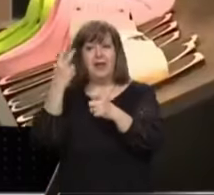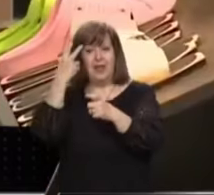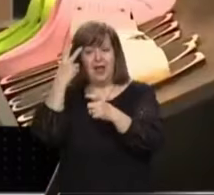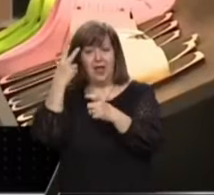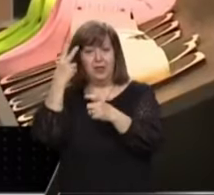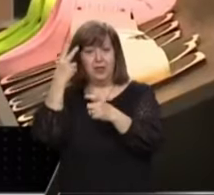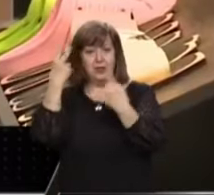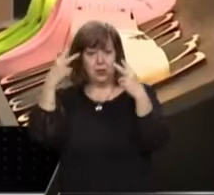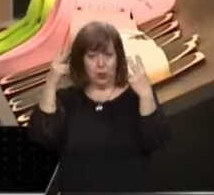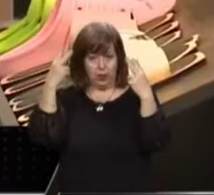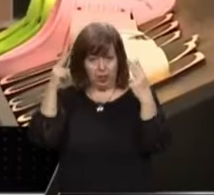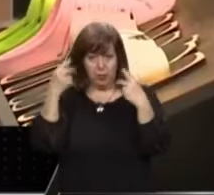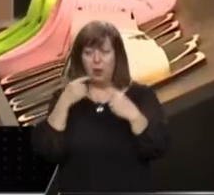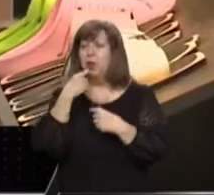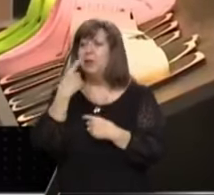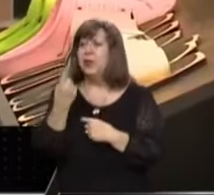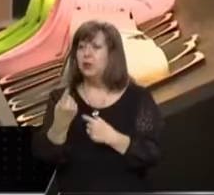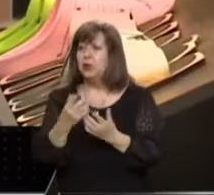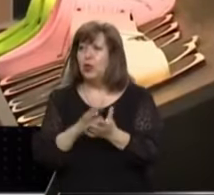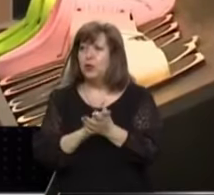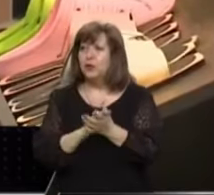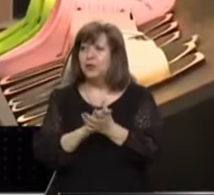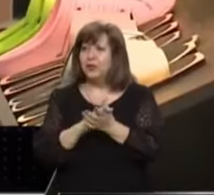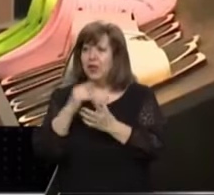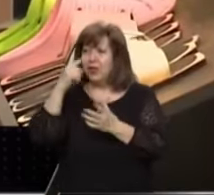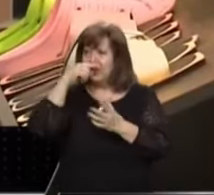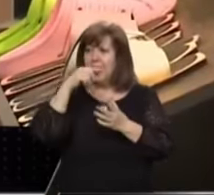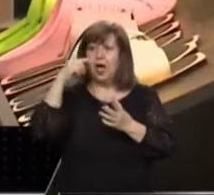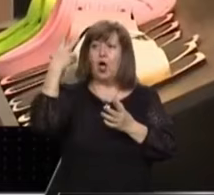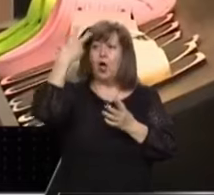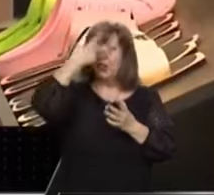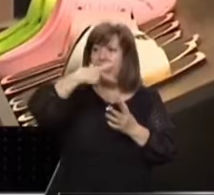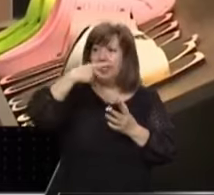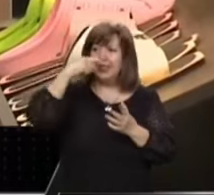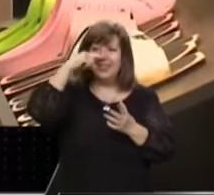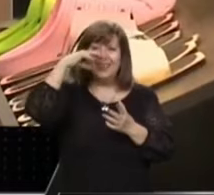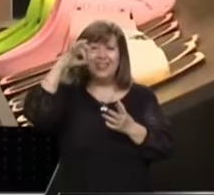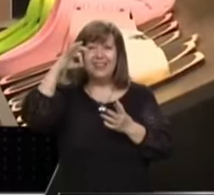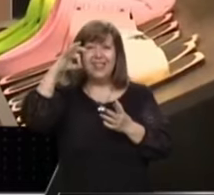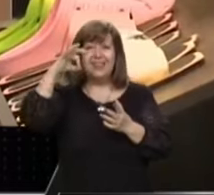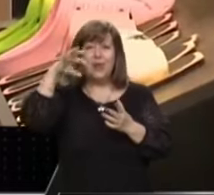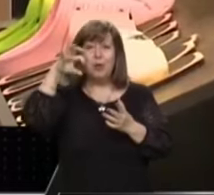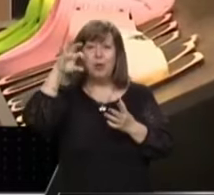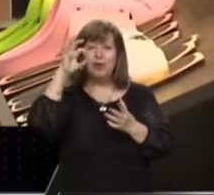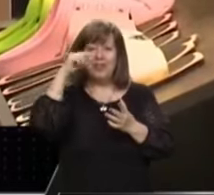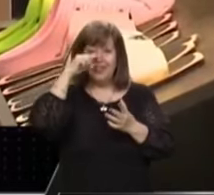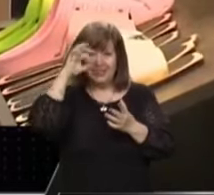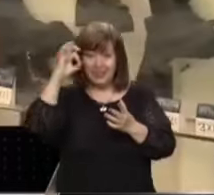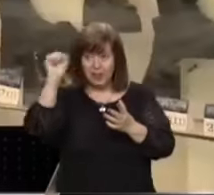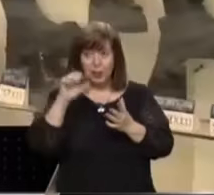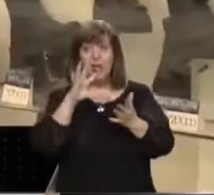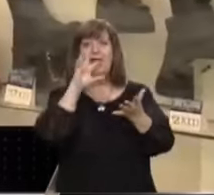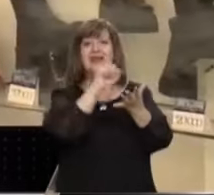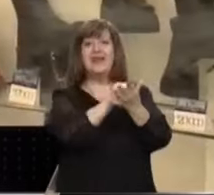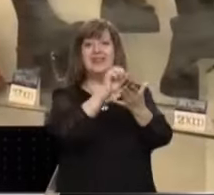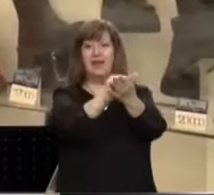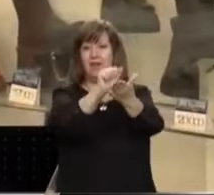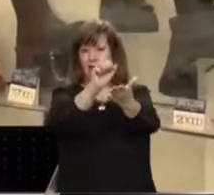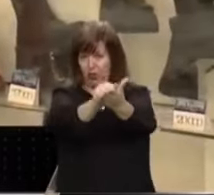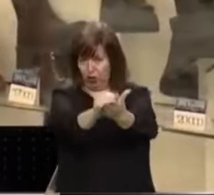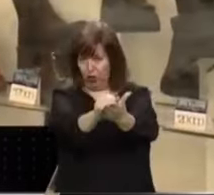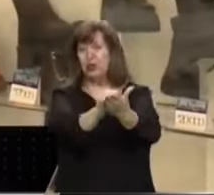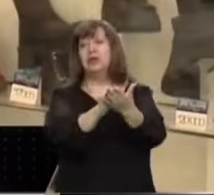momento es del 70% de la ocupación hotelera, las reservas que hay, y se espera que para el